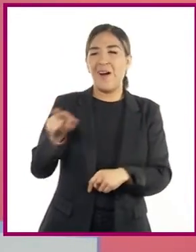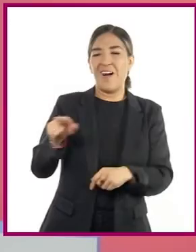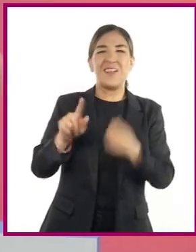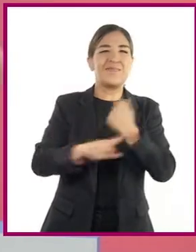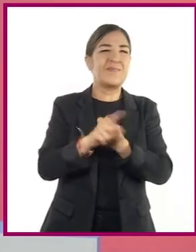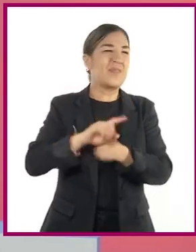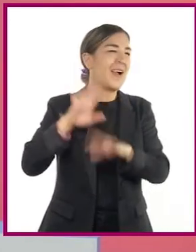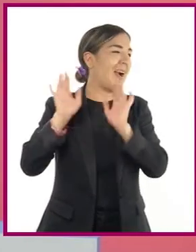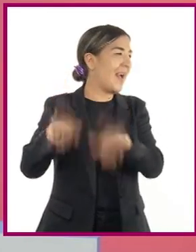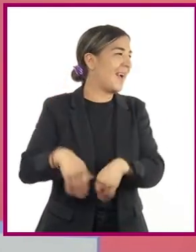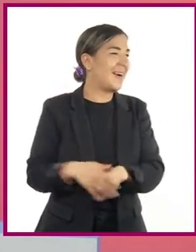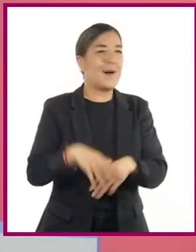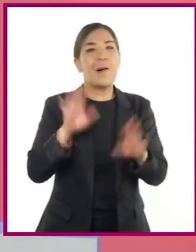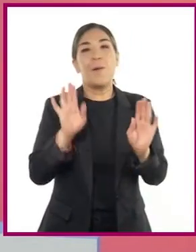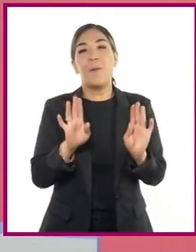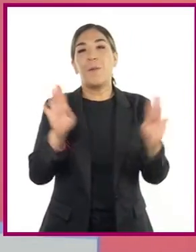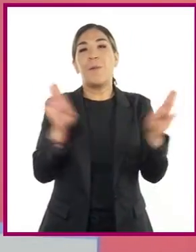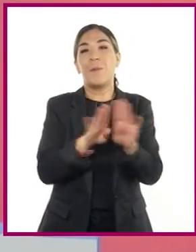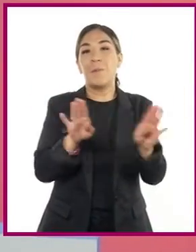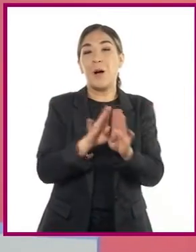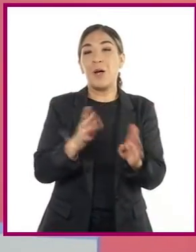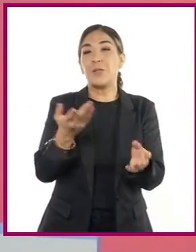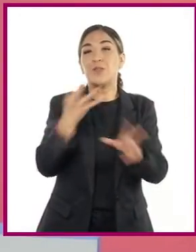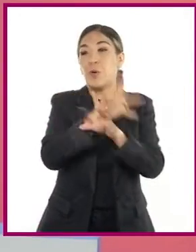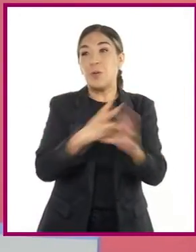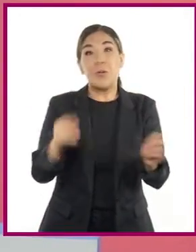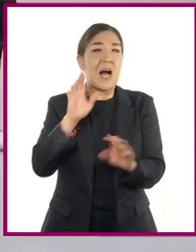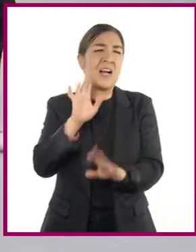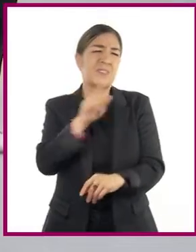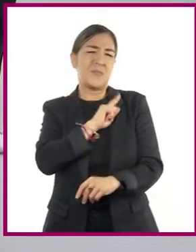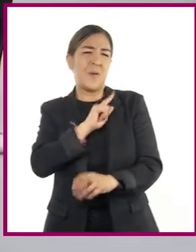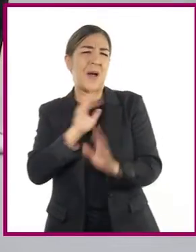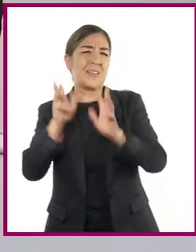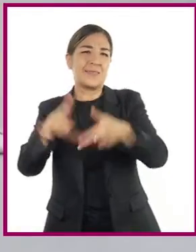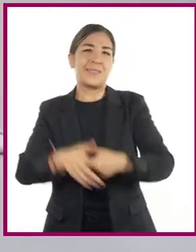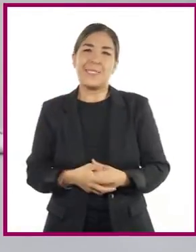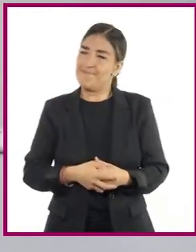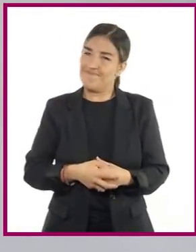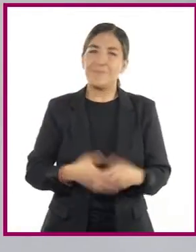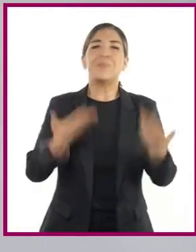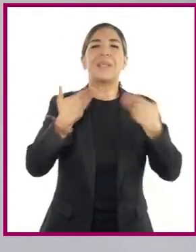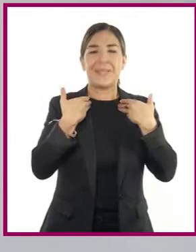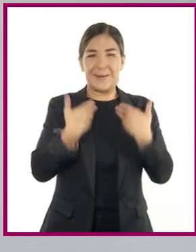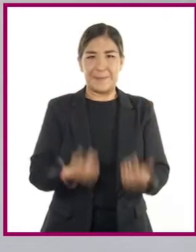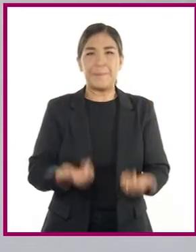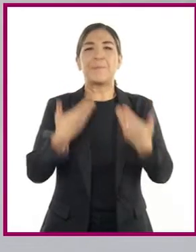ignorándolos ni esperando a que se resuelvan por sí solos, profesora. Ya entiendo.